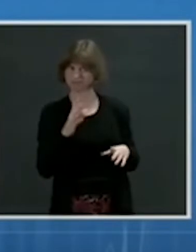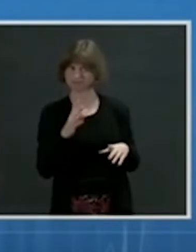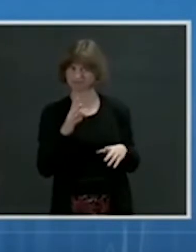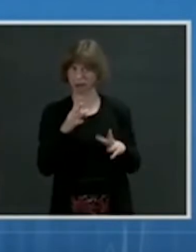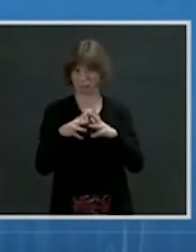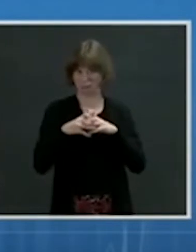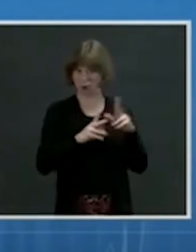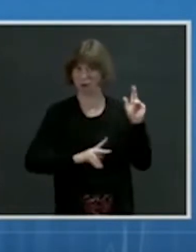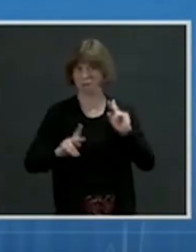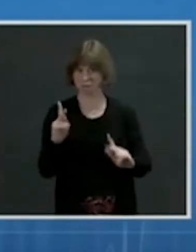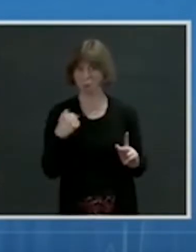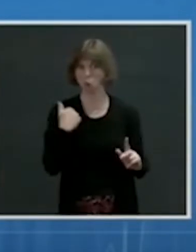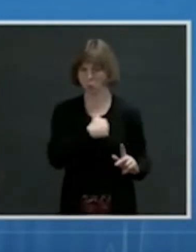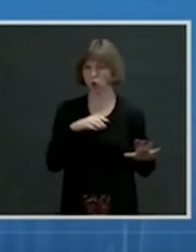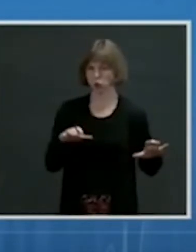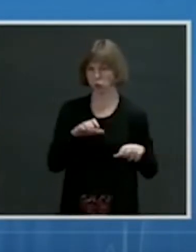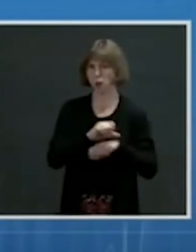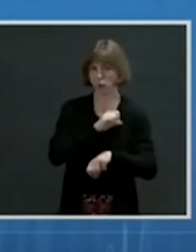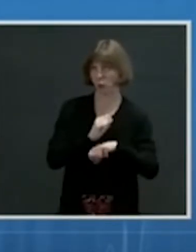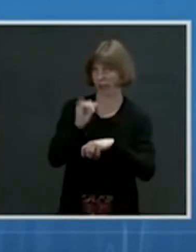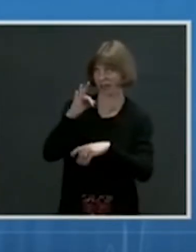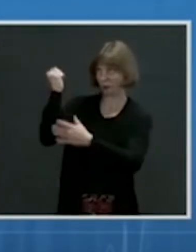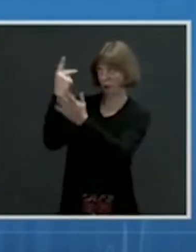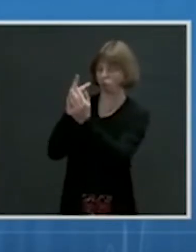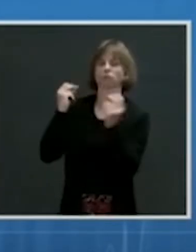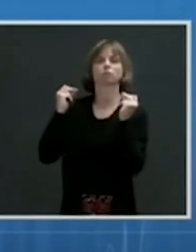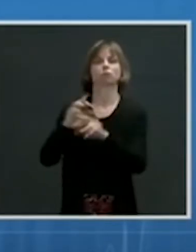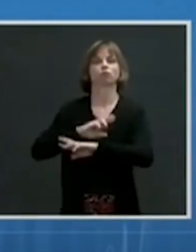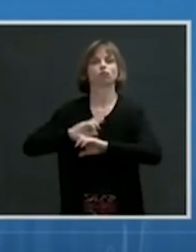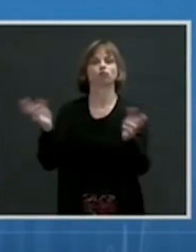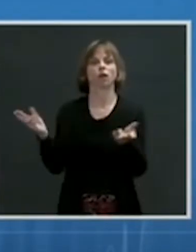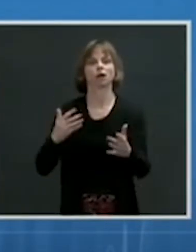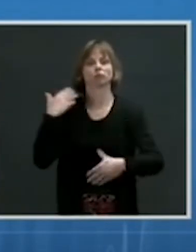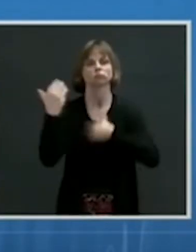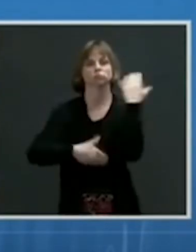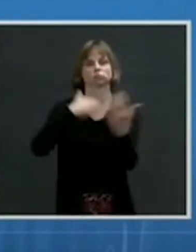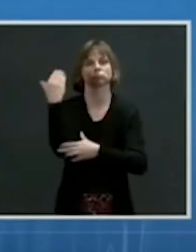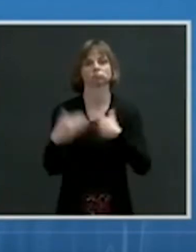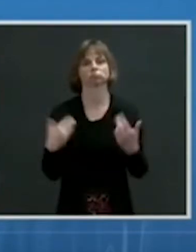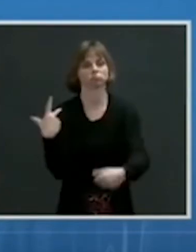uso de emergencia, no perdamos tiempo en llevar esta vacuna a los brazos de la gente.